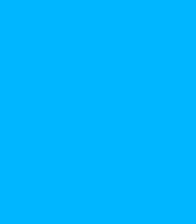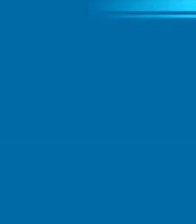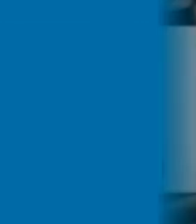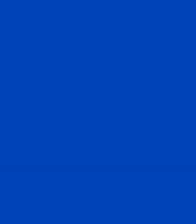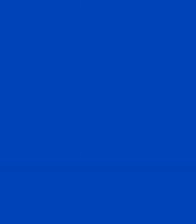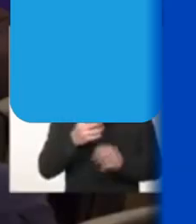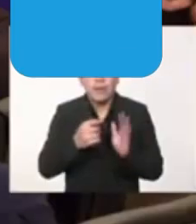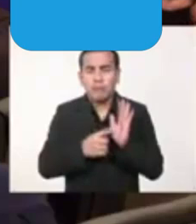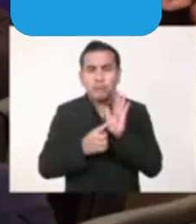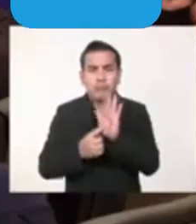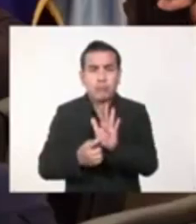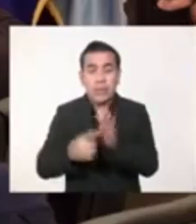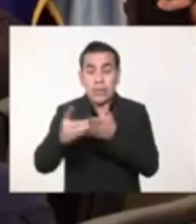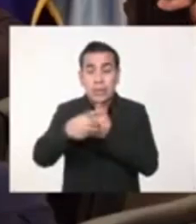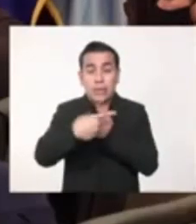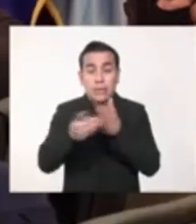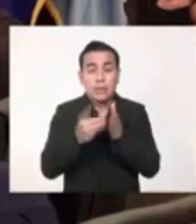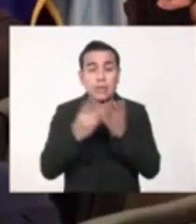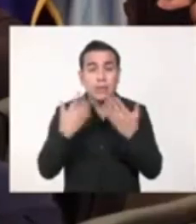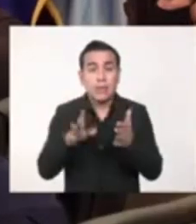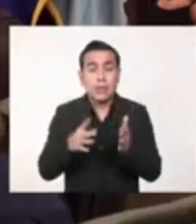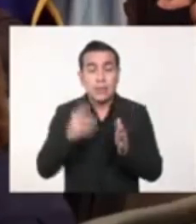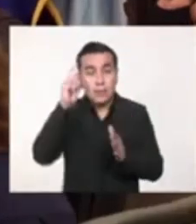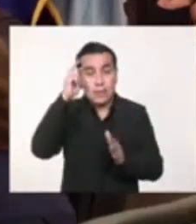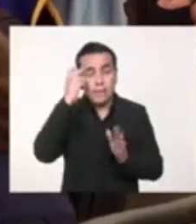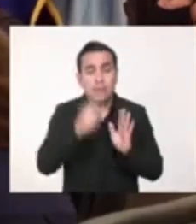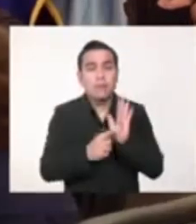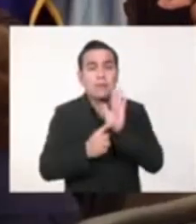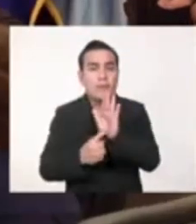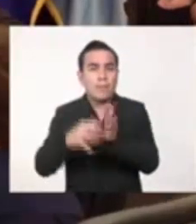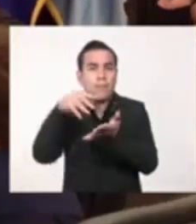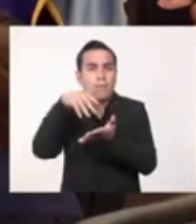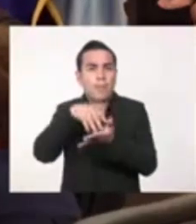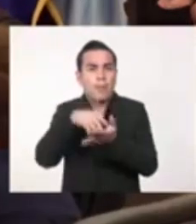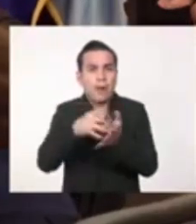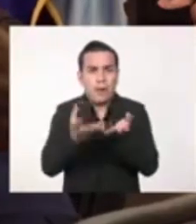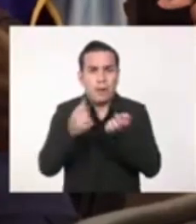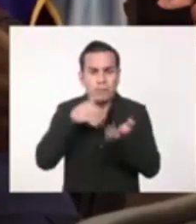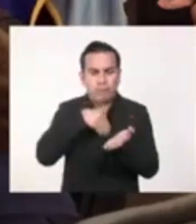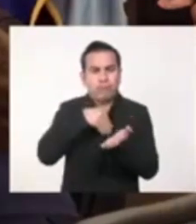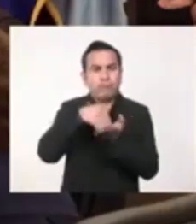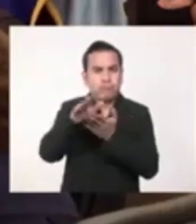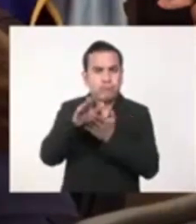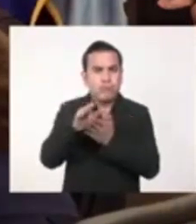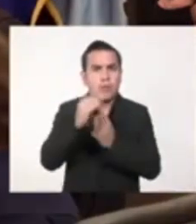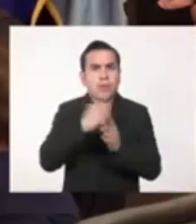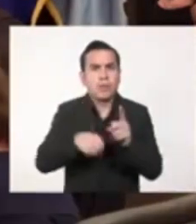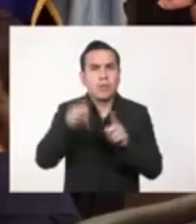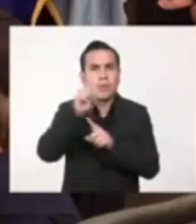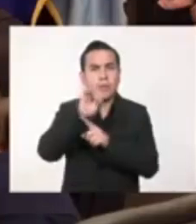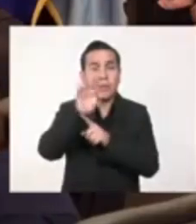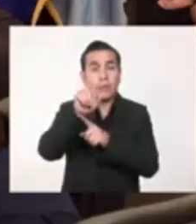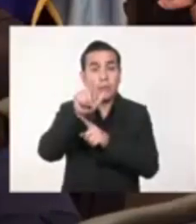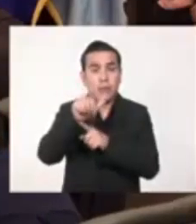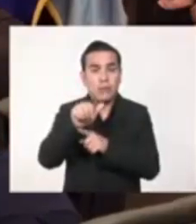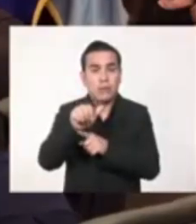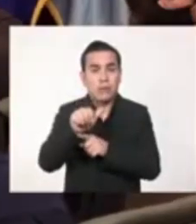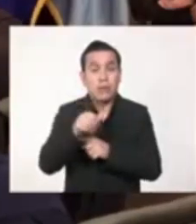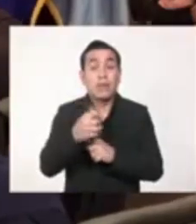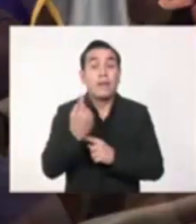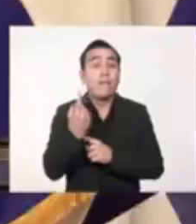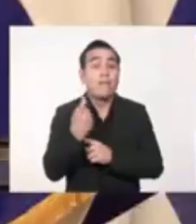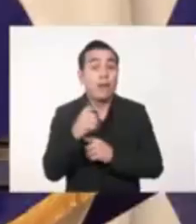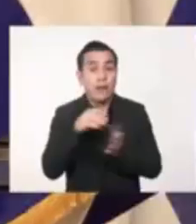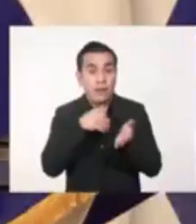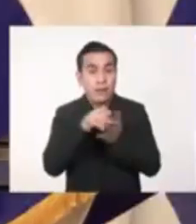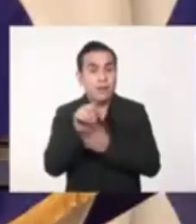martes. Dijo que sus palabras, con las que intentó desvirtuar las numerosas condenas por el actuar del oficialismo en la Asamblea, son una